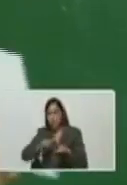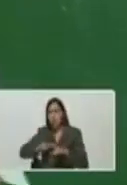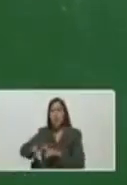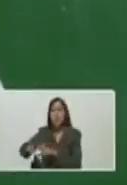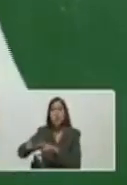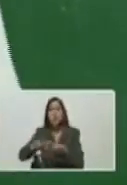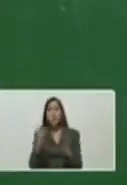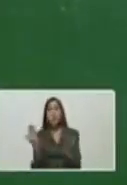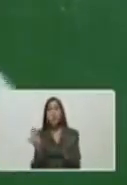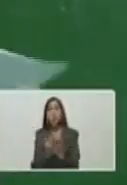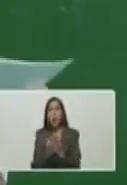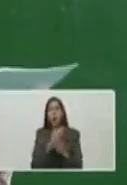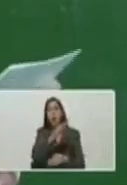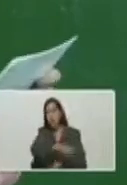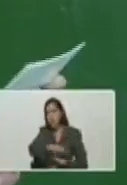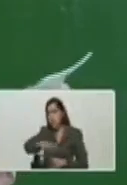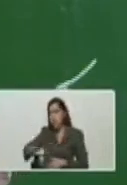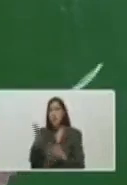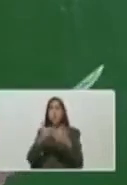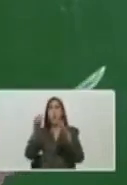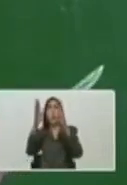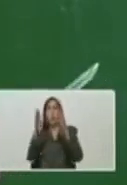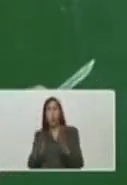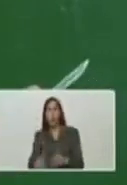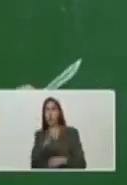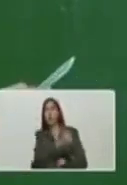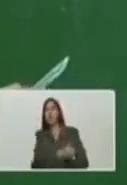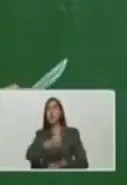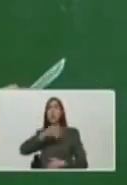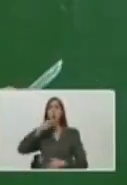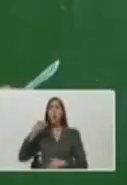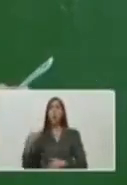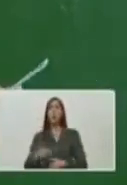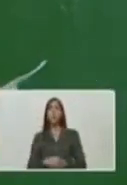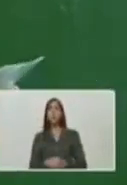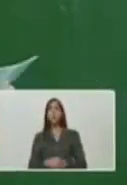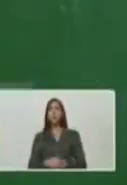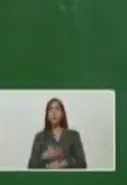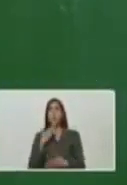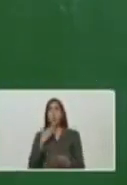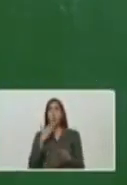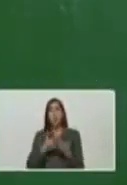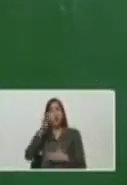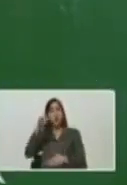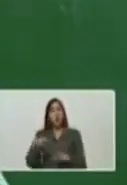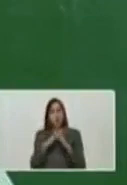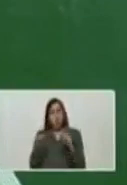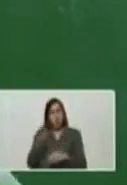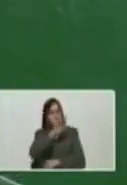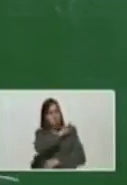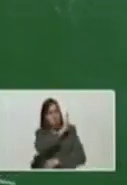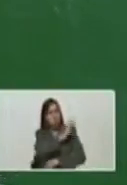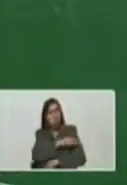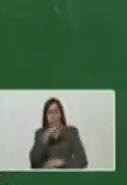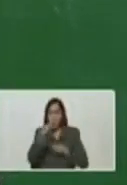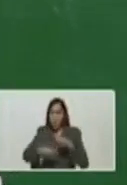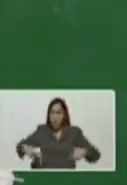con nuestros niños, con nuestras niñas y con nuestros jóvenes. También agradecerle, presidente, todo el esfuerzo que ha hecho el